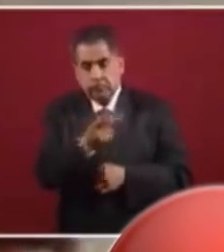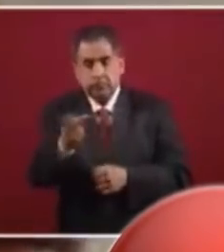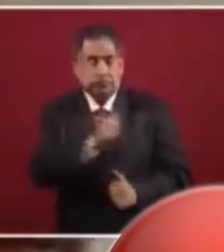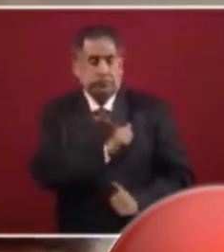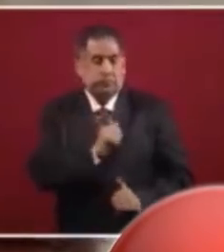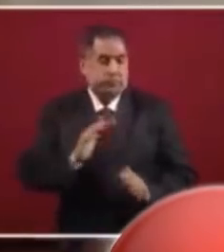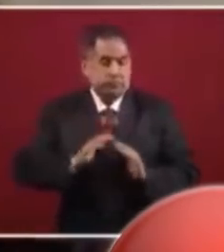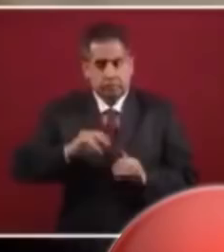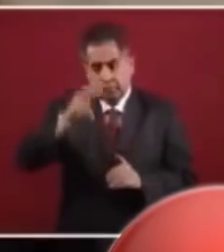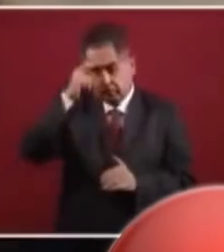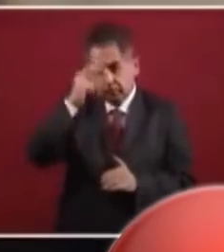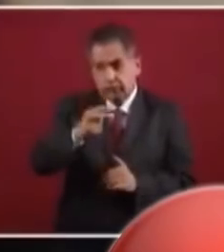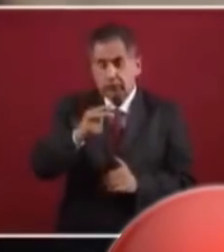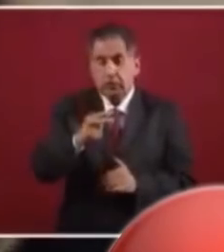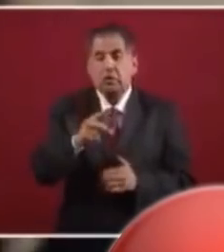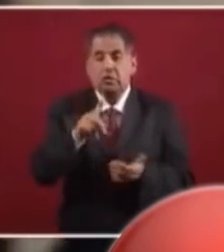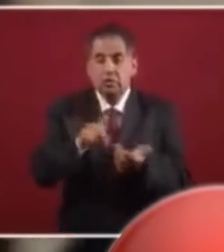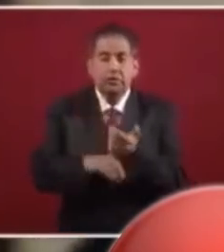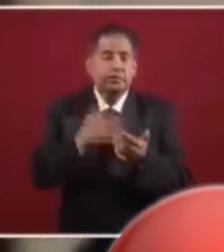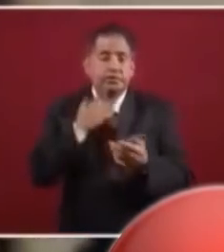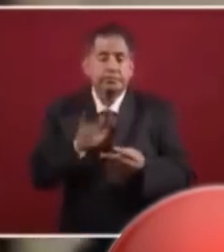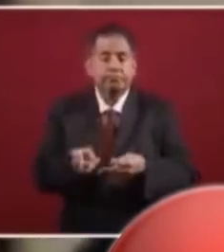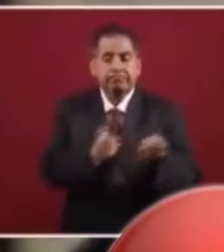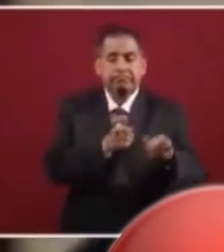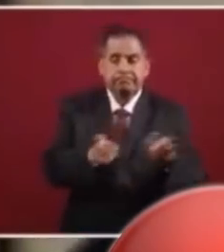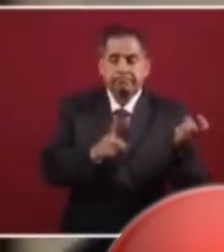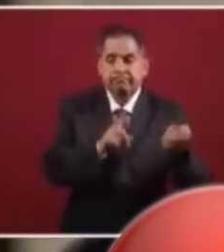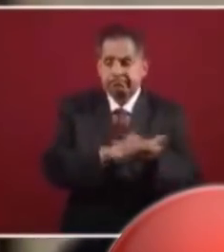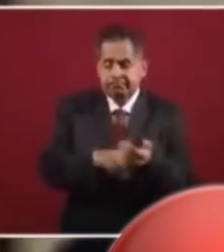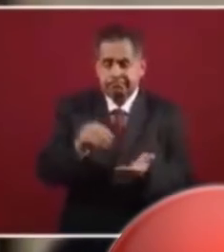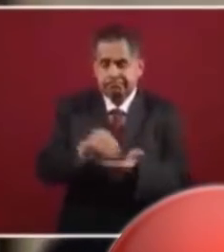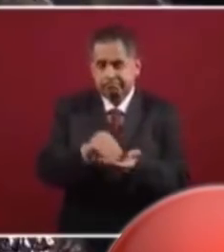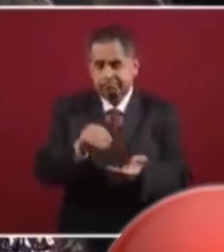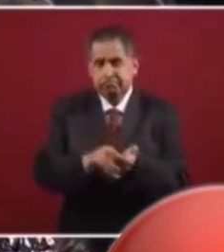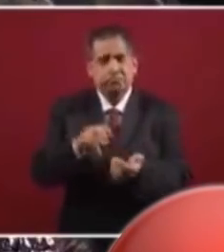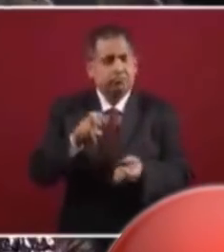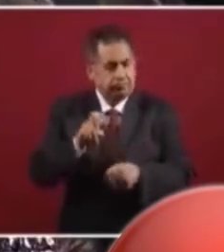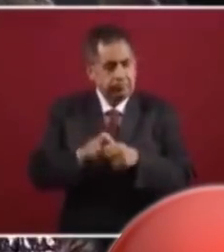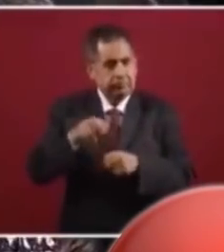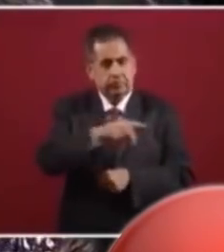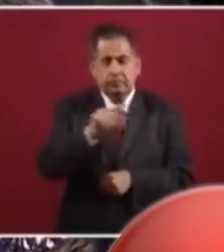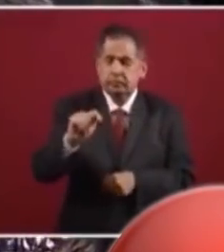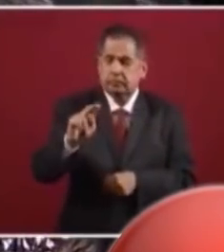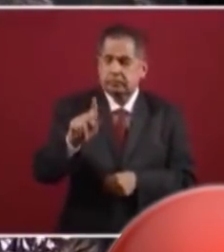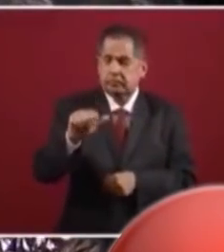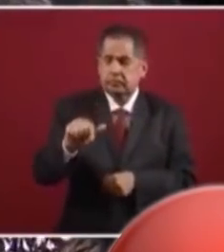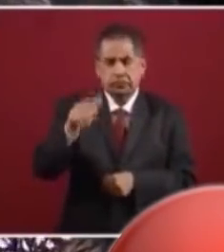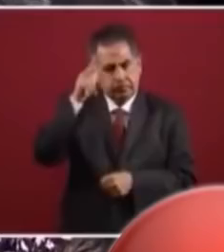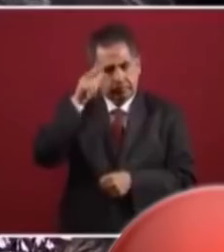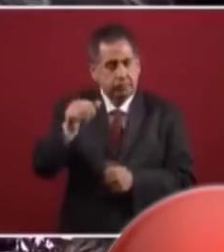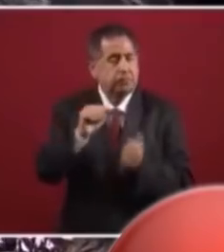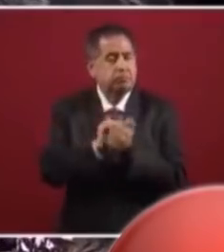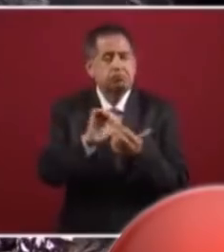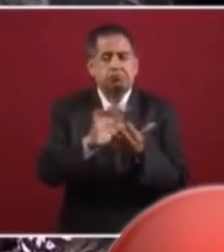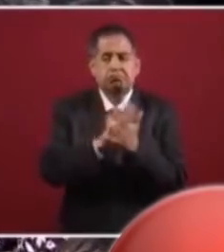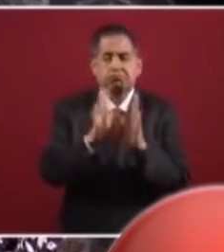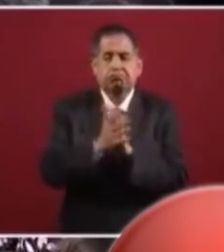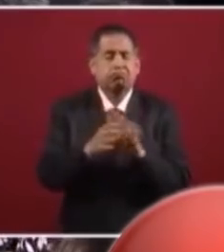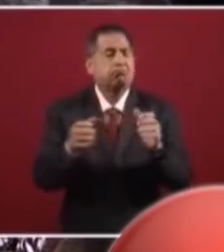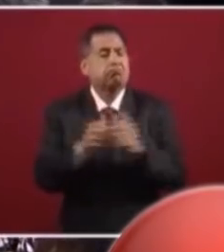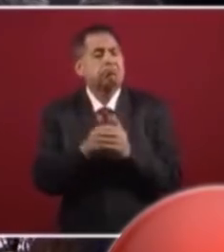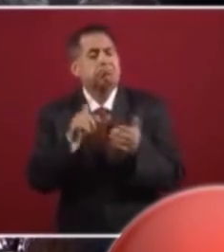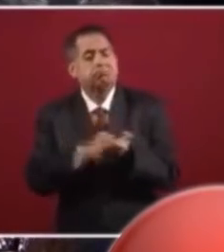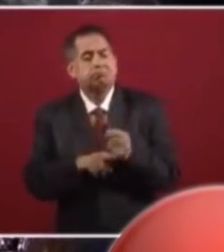mexicano están uach y coleando tú le hidalgo con complicidad de